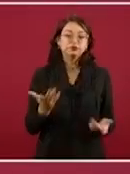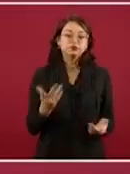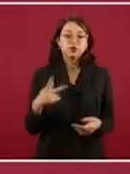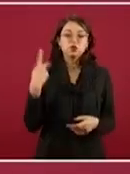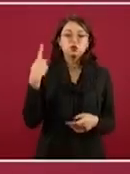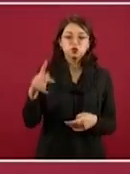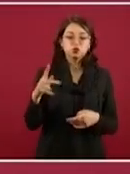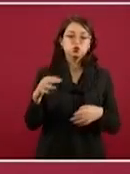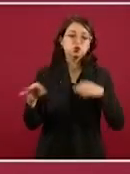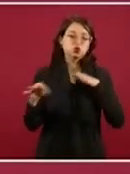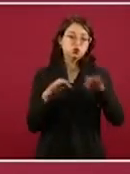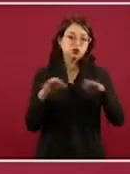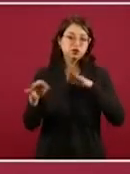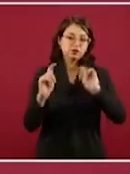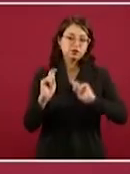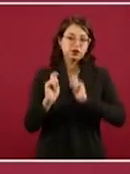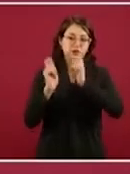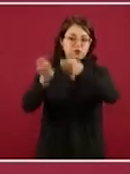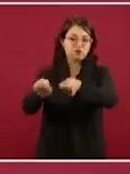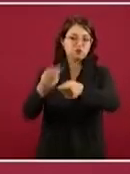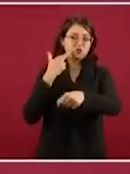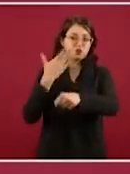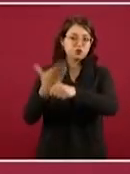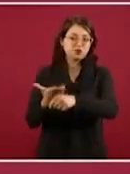función del Poder Legislativo.